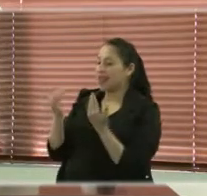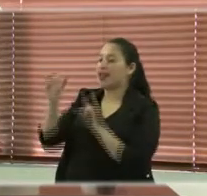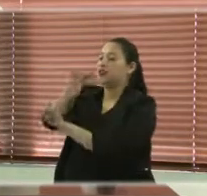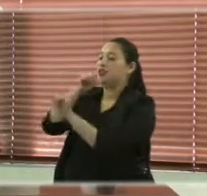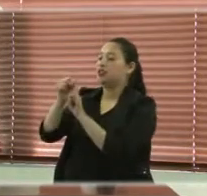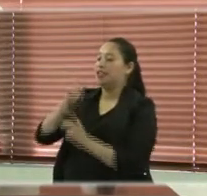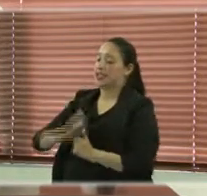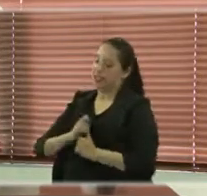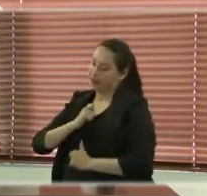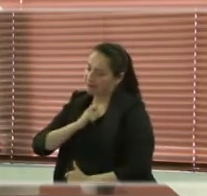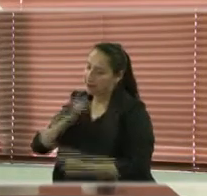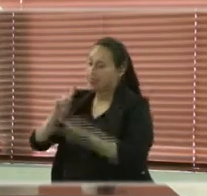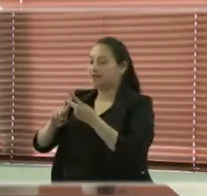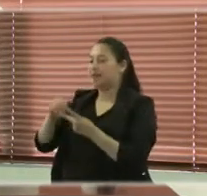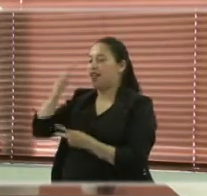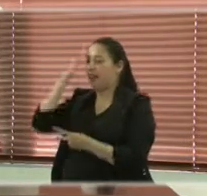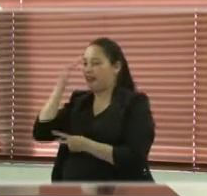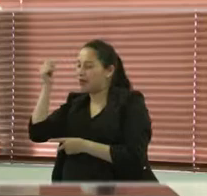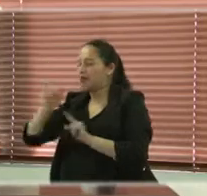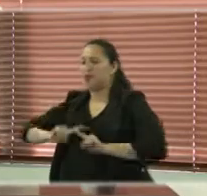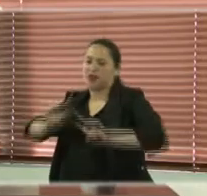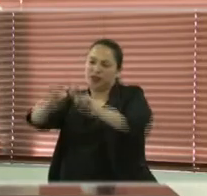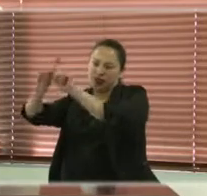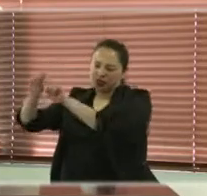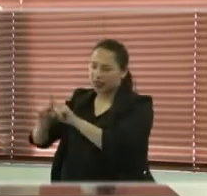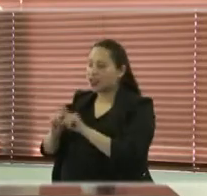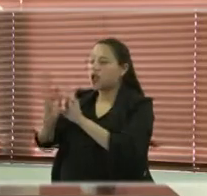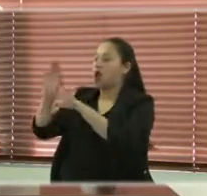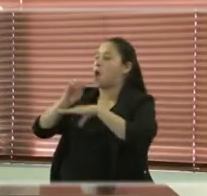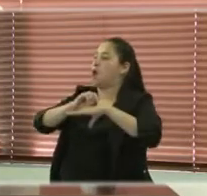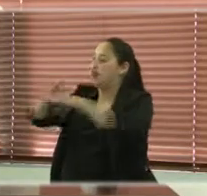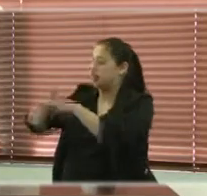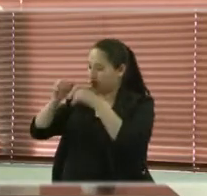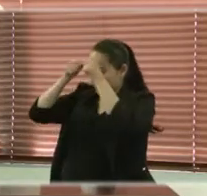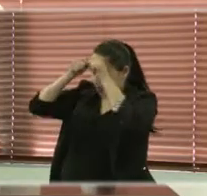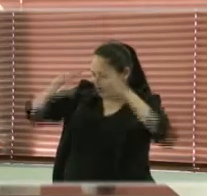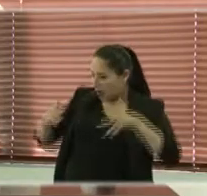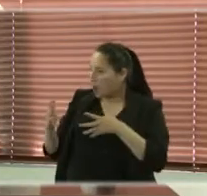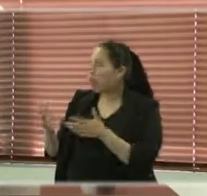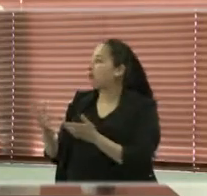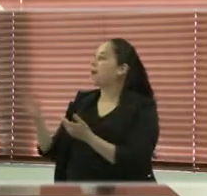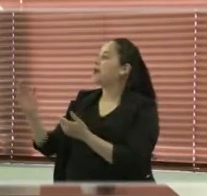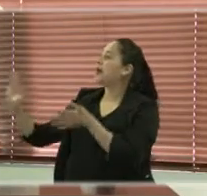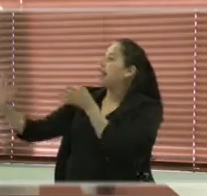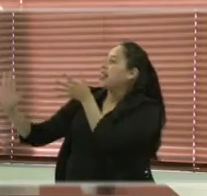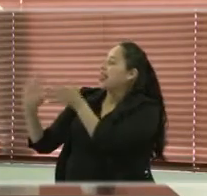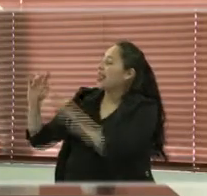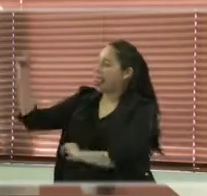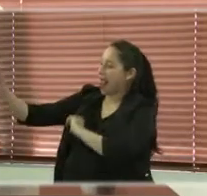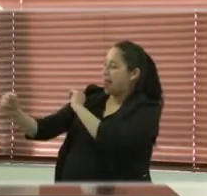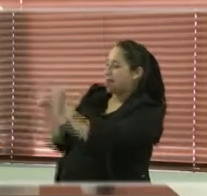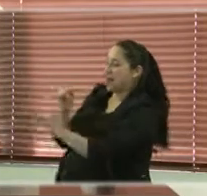sociedad civil La Academia incluso las instituciones del estado pueden enviar información relevante sobre